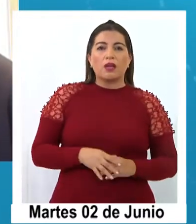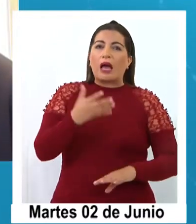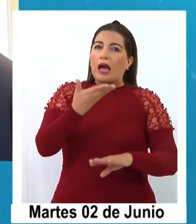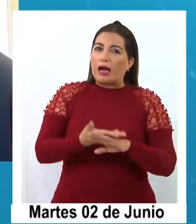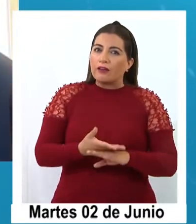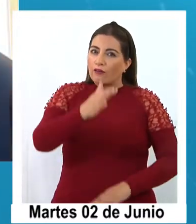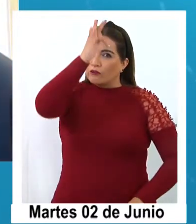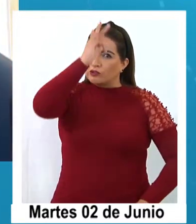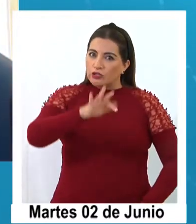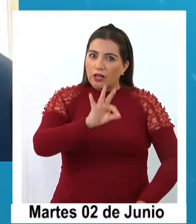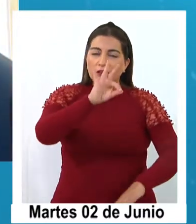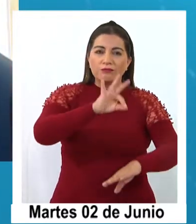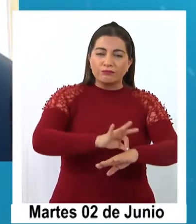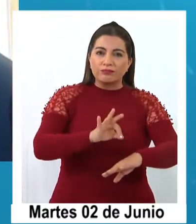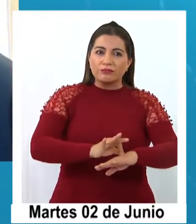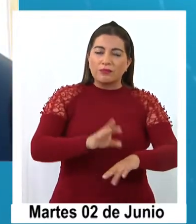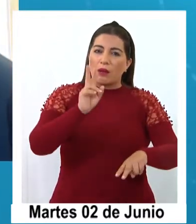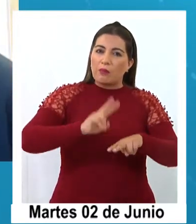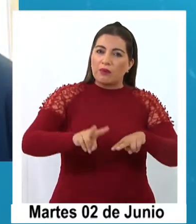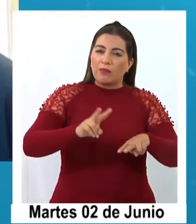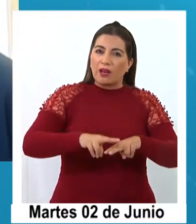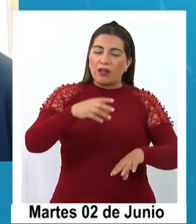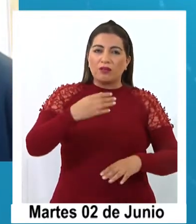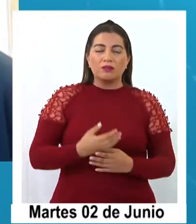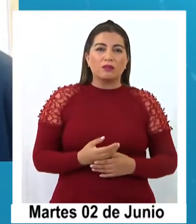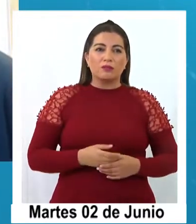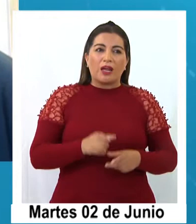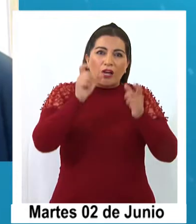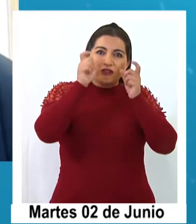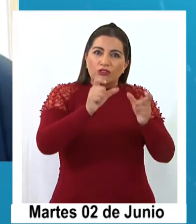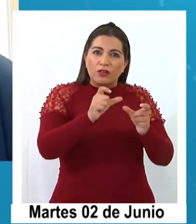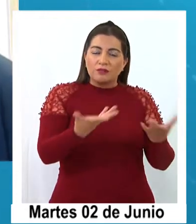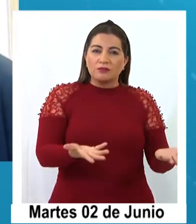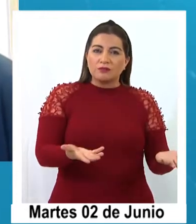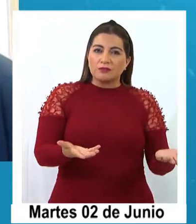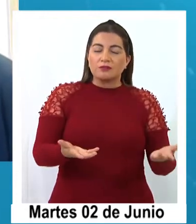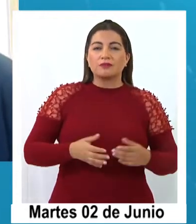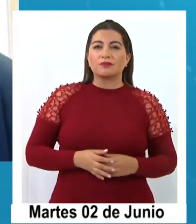personal preparado para operar tantos equipos nuevos?